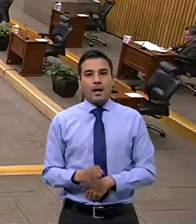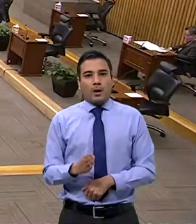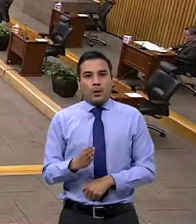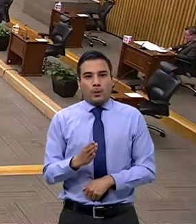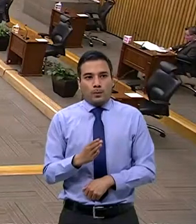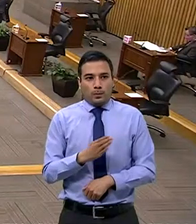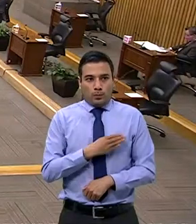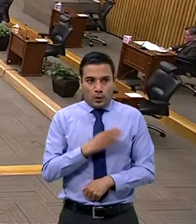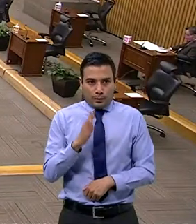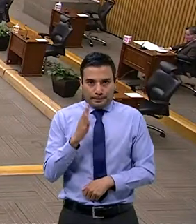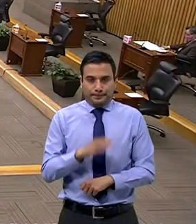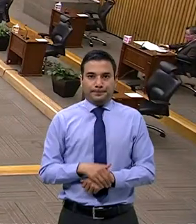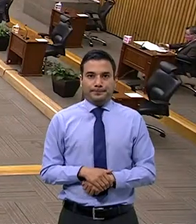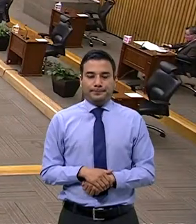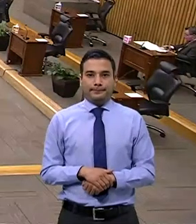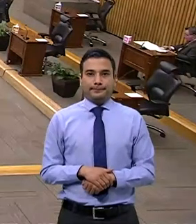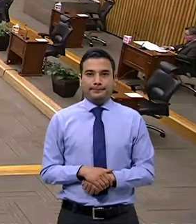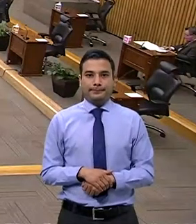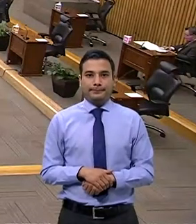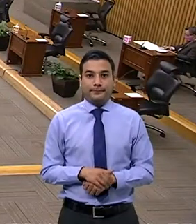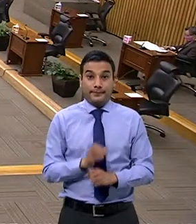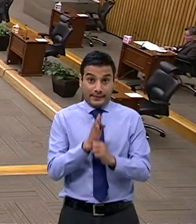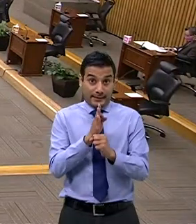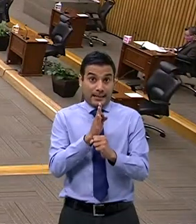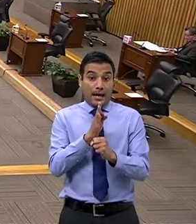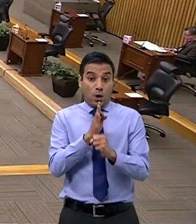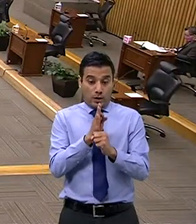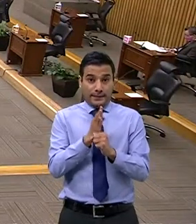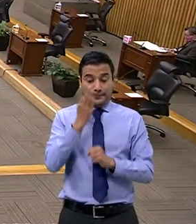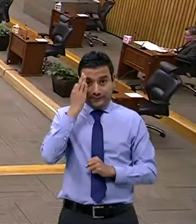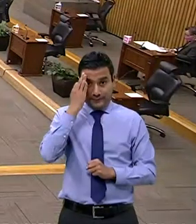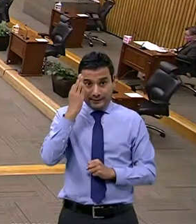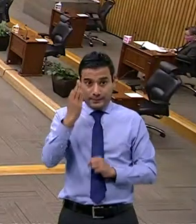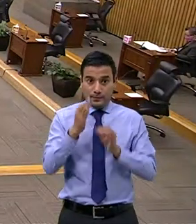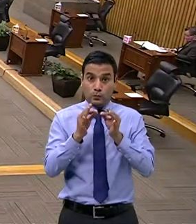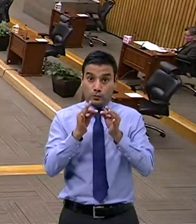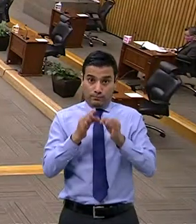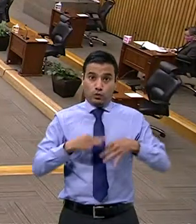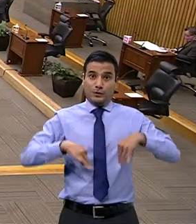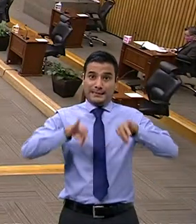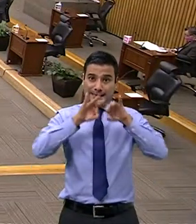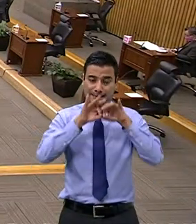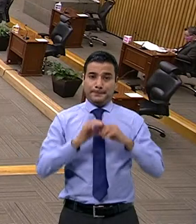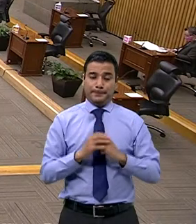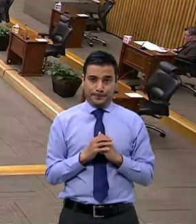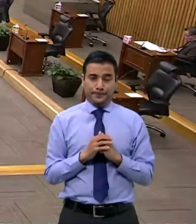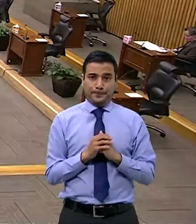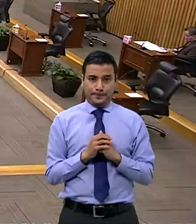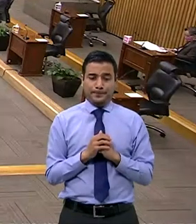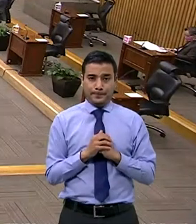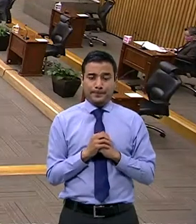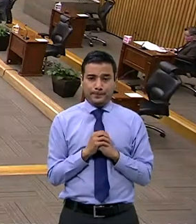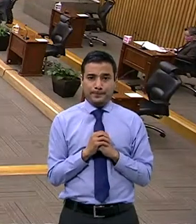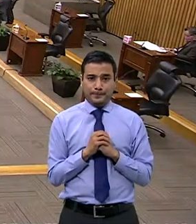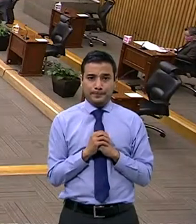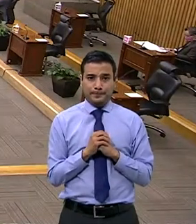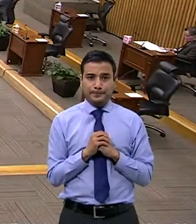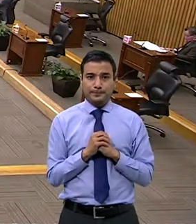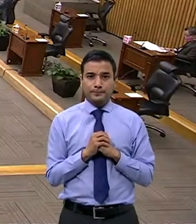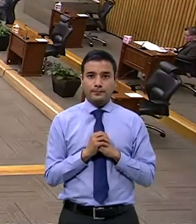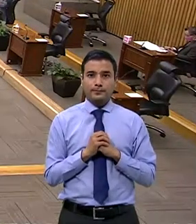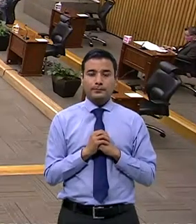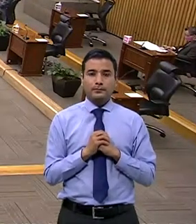no podemos dejar pasar este momento tan importante ante estos resultados para confirmar lo